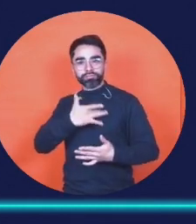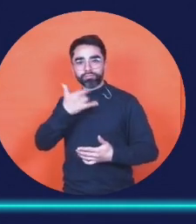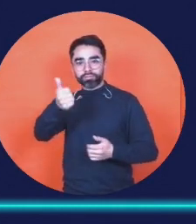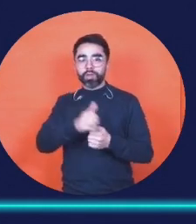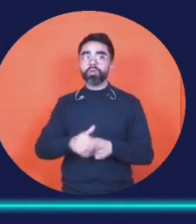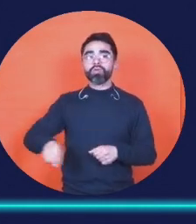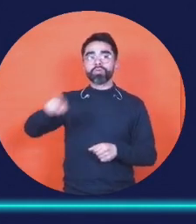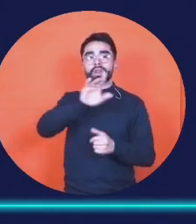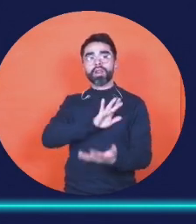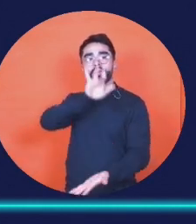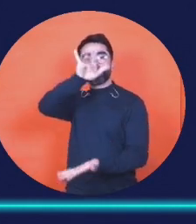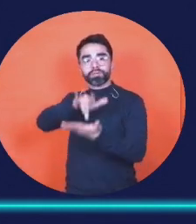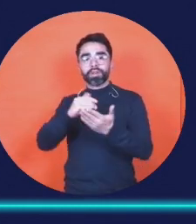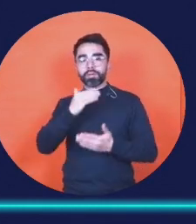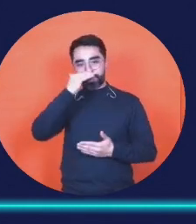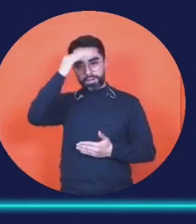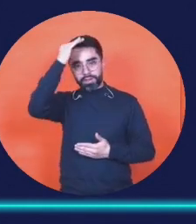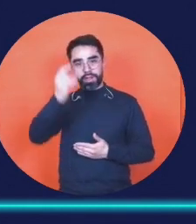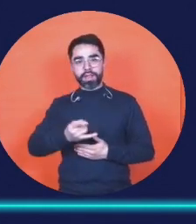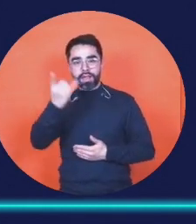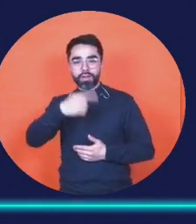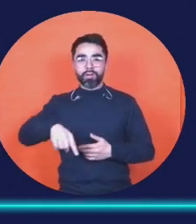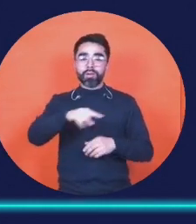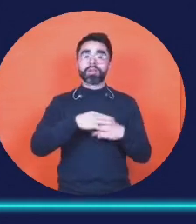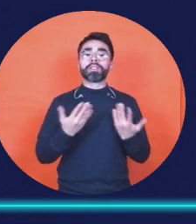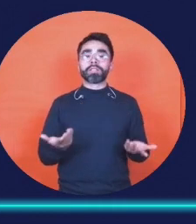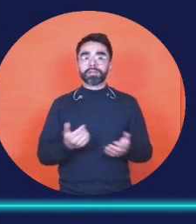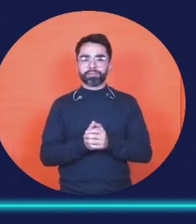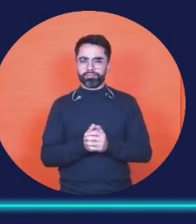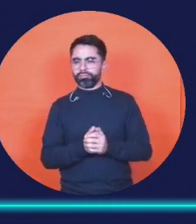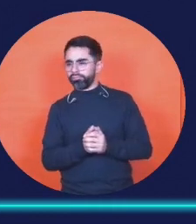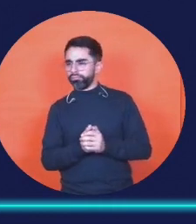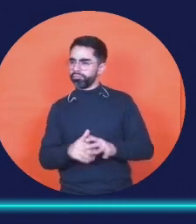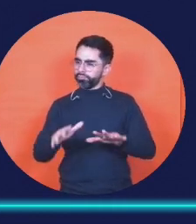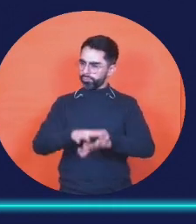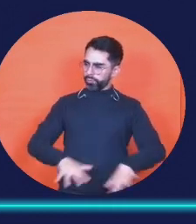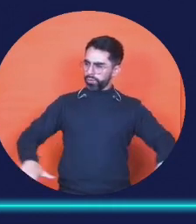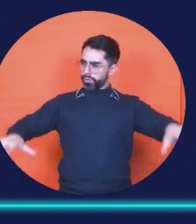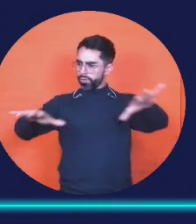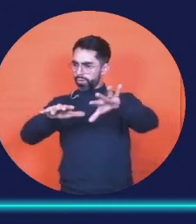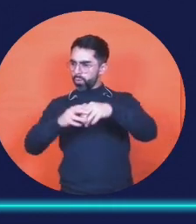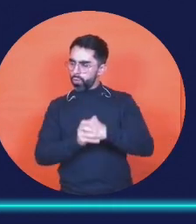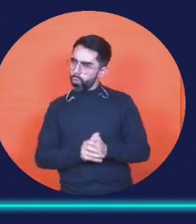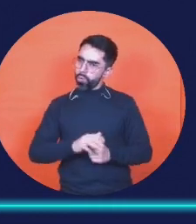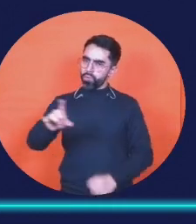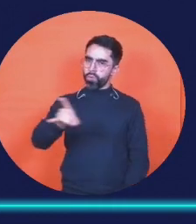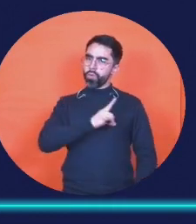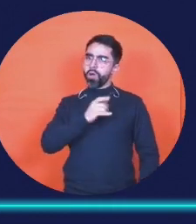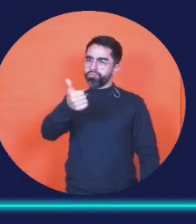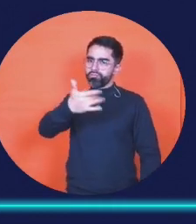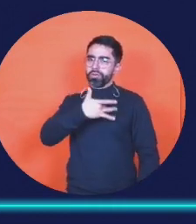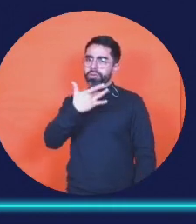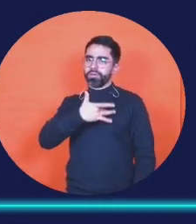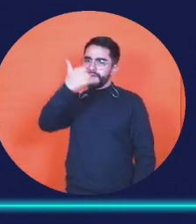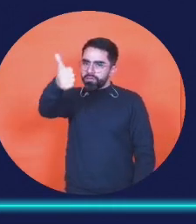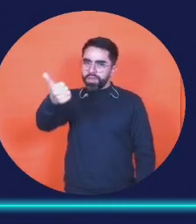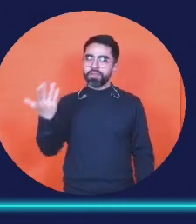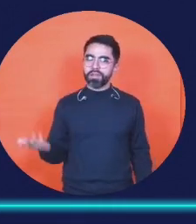en general a PicPoc, toda la gente siempre es como, hey, este estudio está lleno de buena vibra.